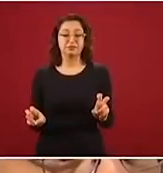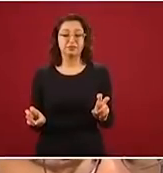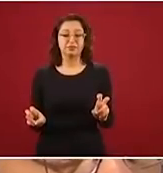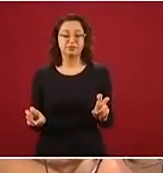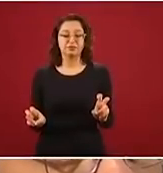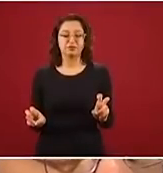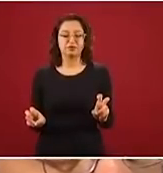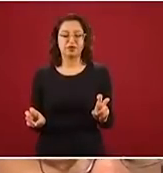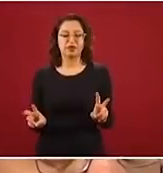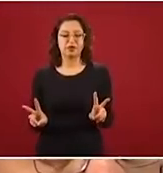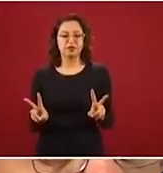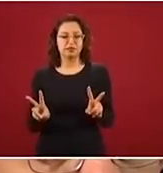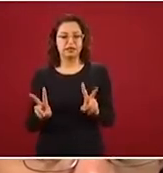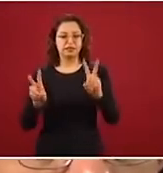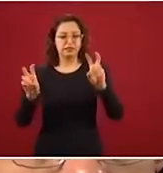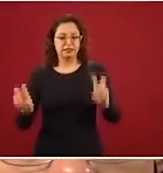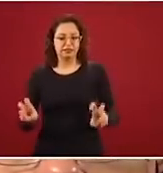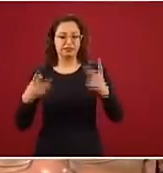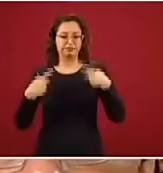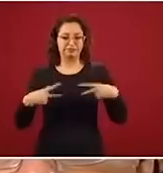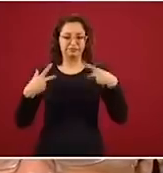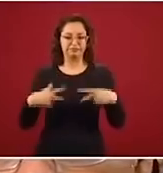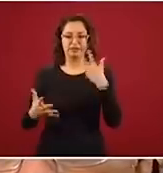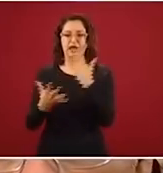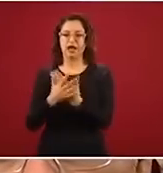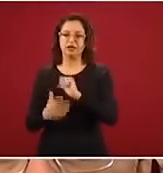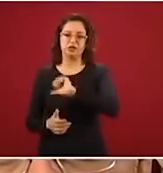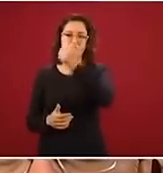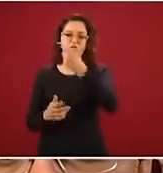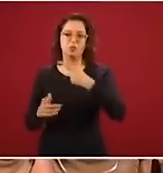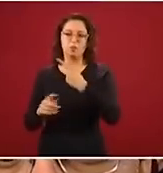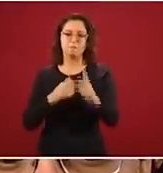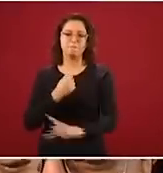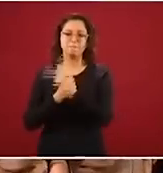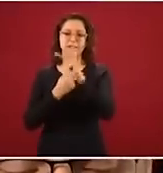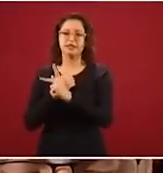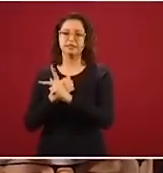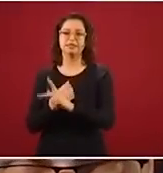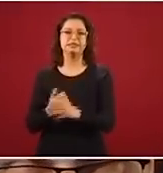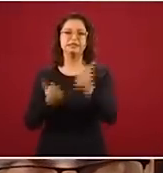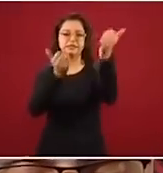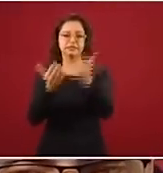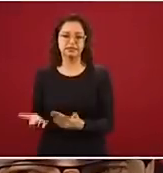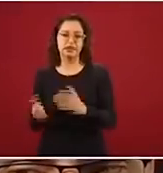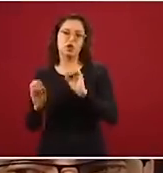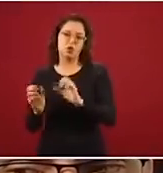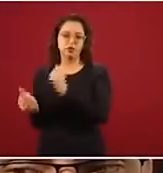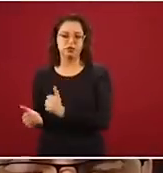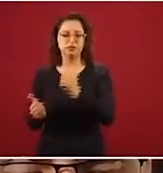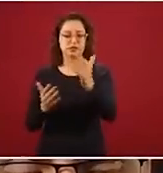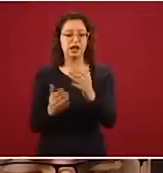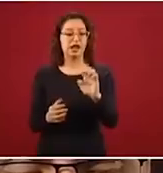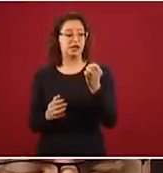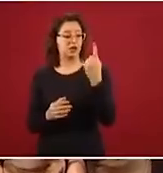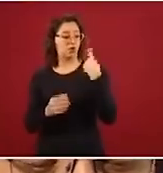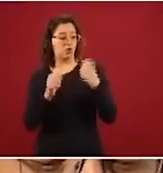extradiciones, presidente. Nada más saber, tengo entendido que de enero del año pasado al mes de